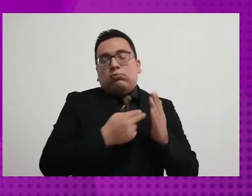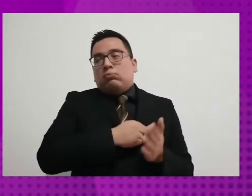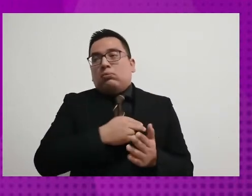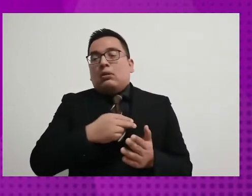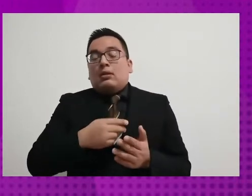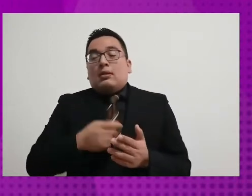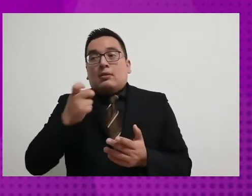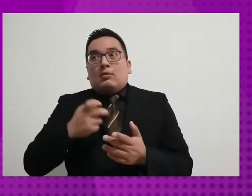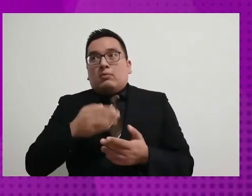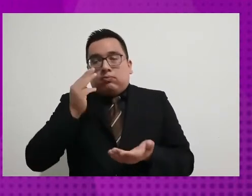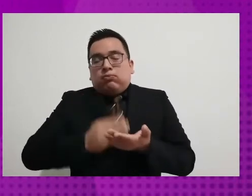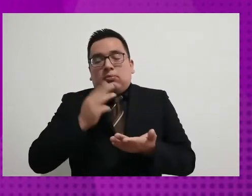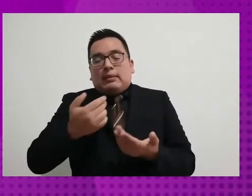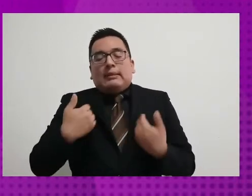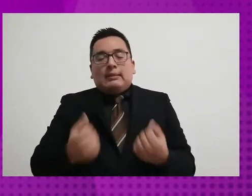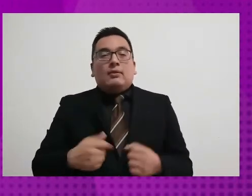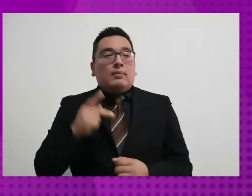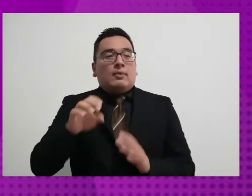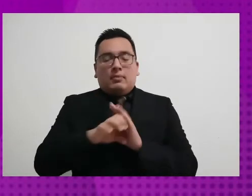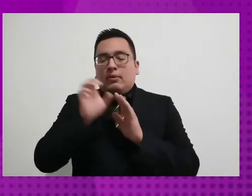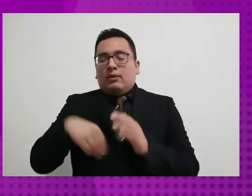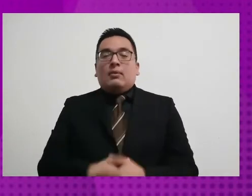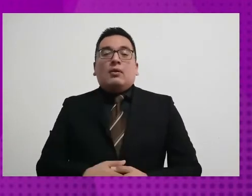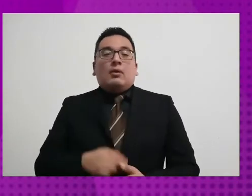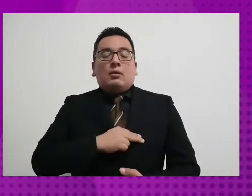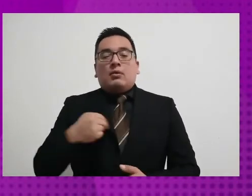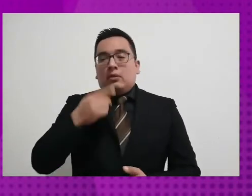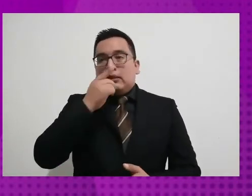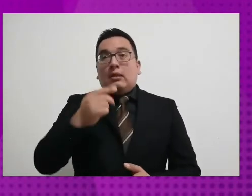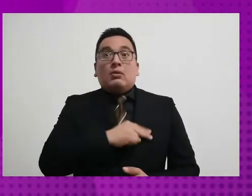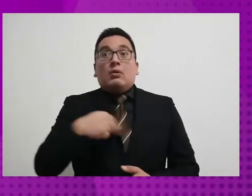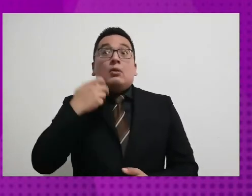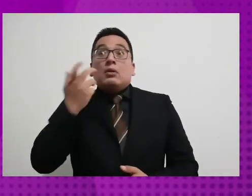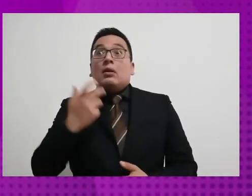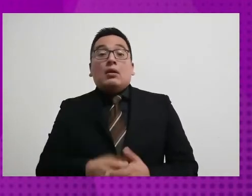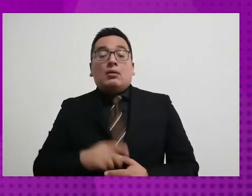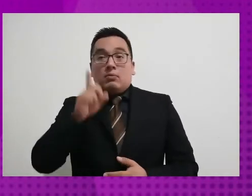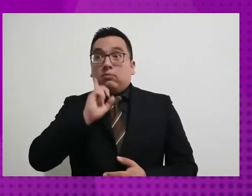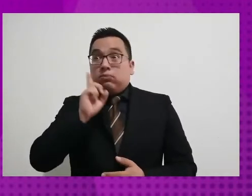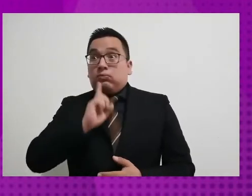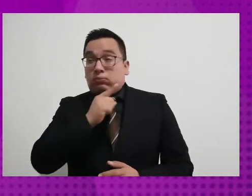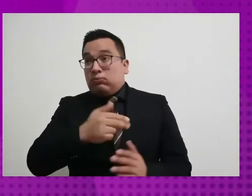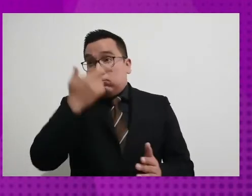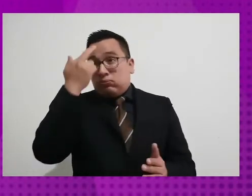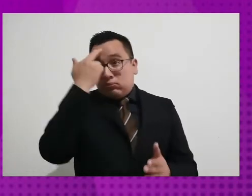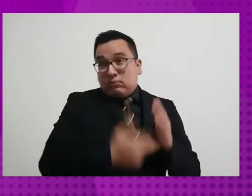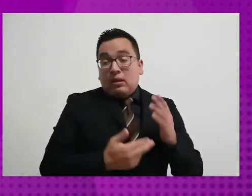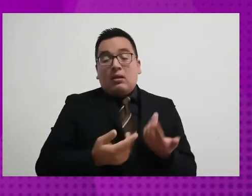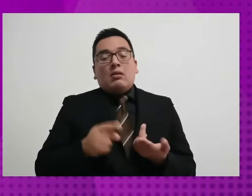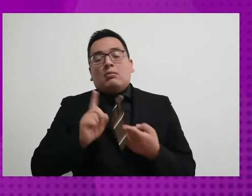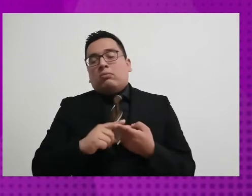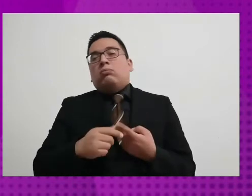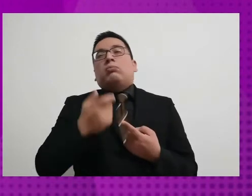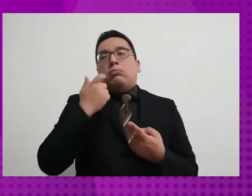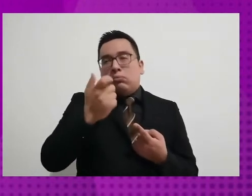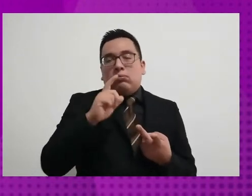tendremos que tener las y los consejeros electorales, que si estamos hablando de detener la violencia contra las mujeres, que hay violencia económica,